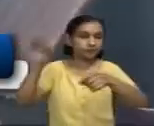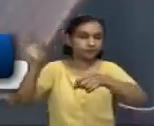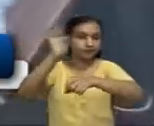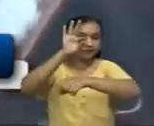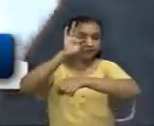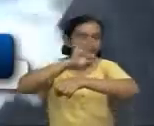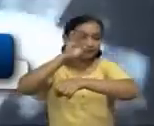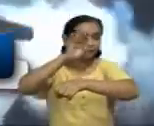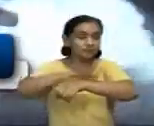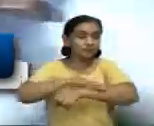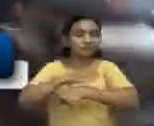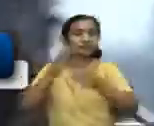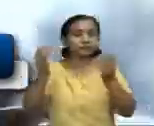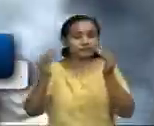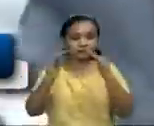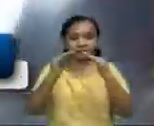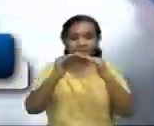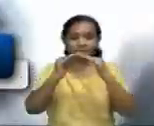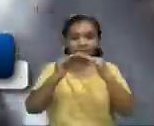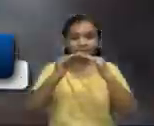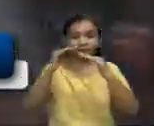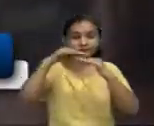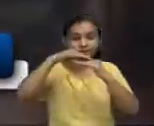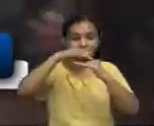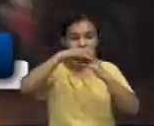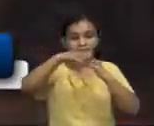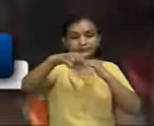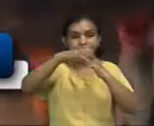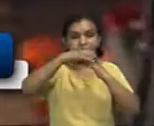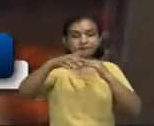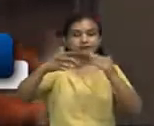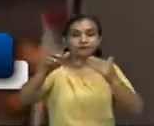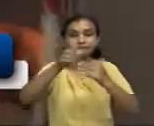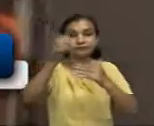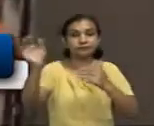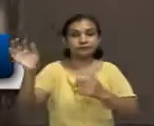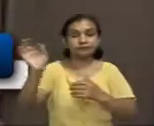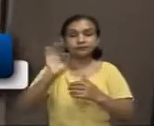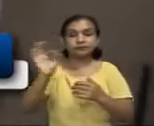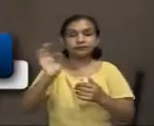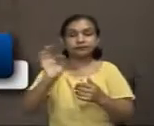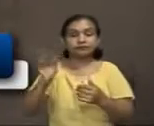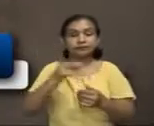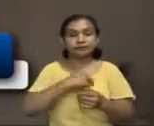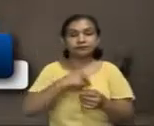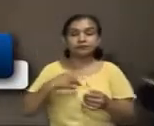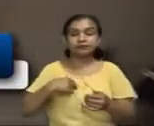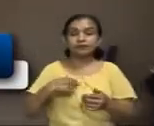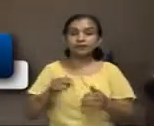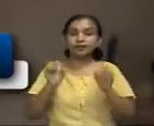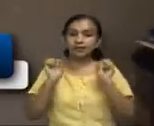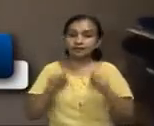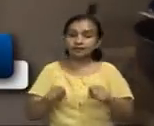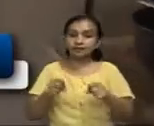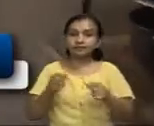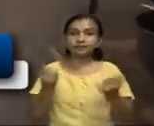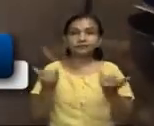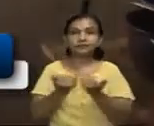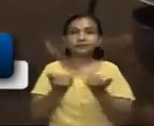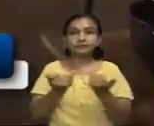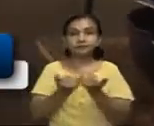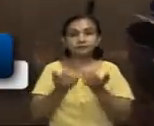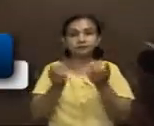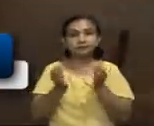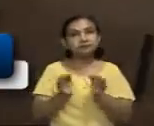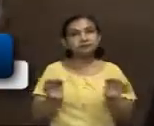caso de los techos, dice usted. De los techos, sí, en los canaletas. Ahora, ¿qué otros tipos de criaderos pueden parecer